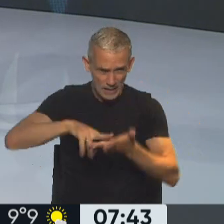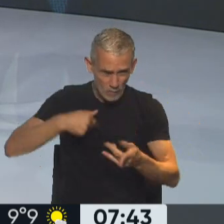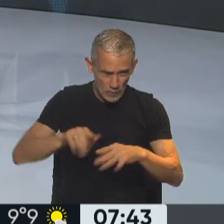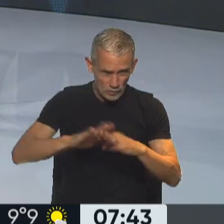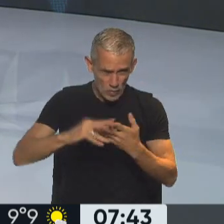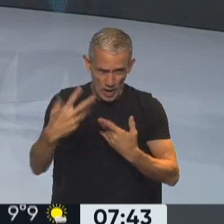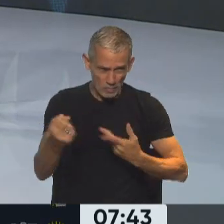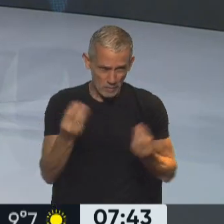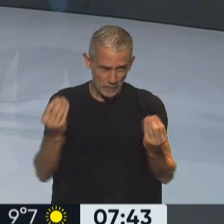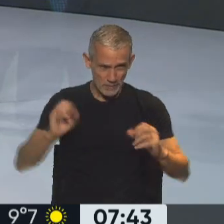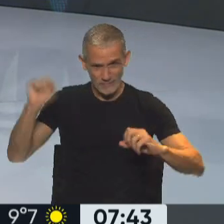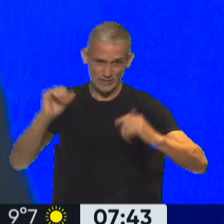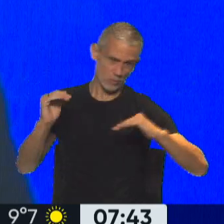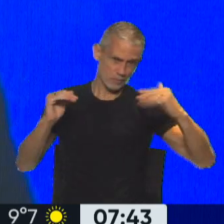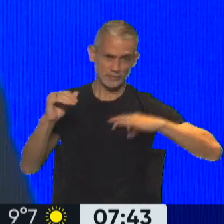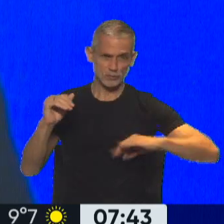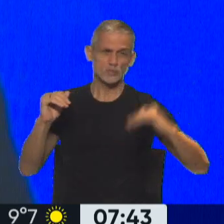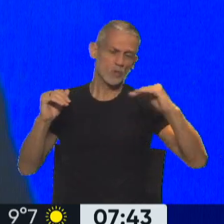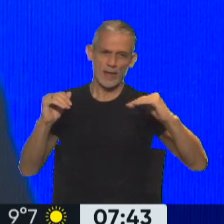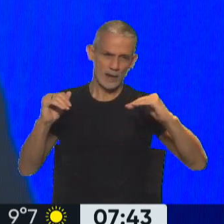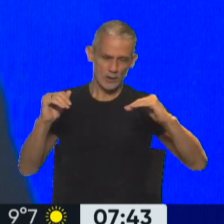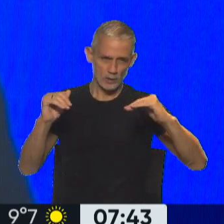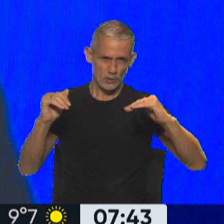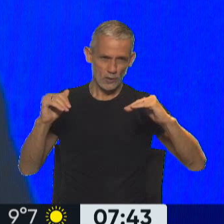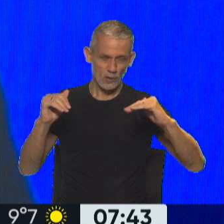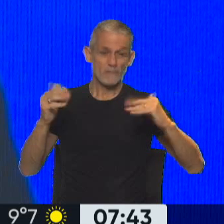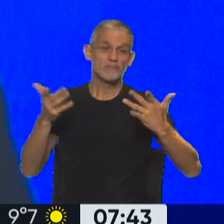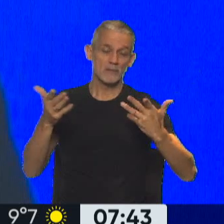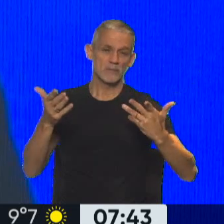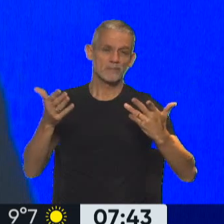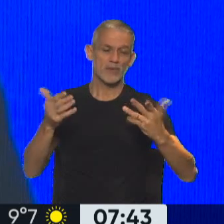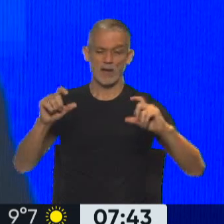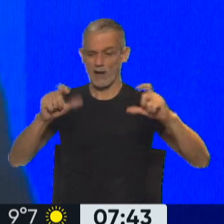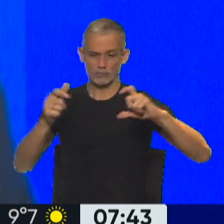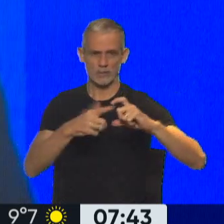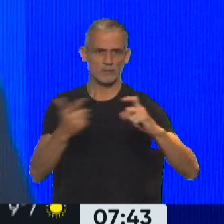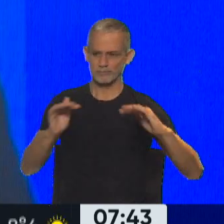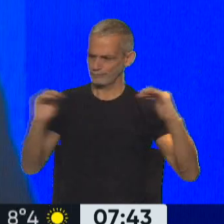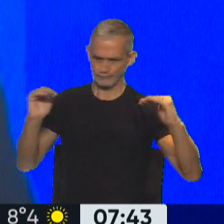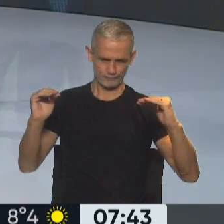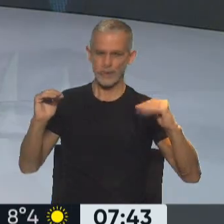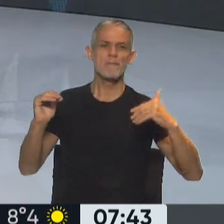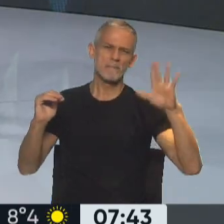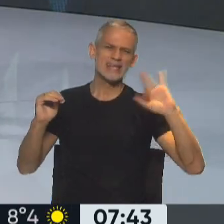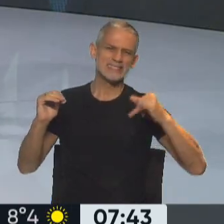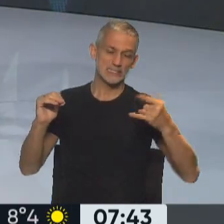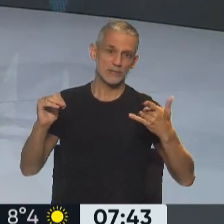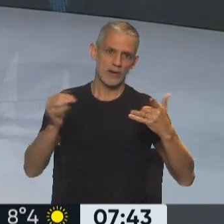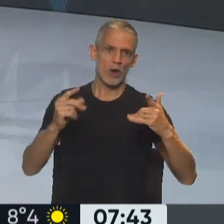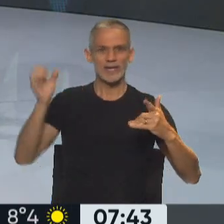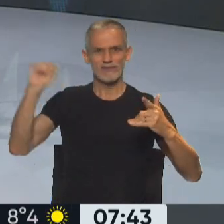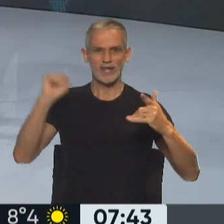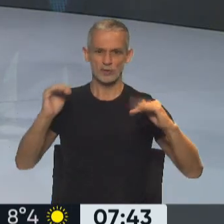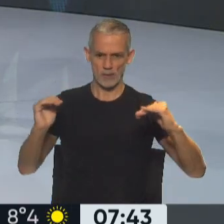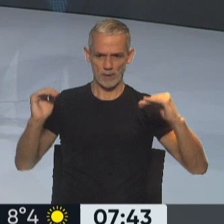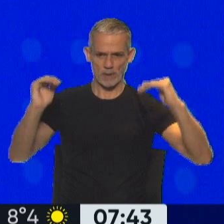las ganancias, porque por ahí el impuesto, la suba es nominal y vos decís, no, estoy ganando más, pero en realidad te lo está comiendo la inflación de igual